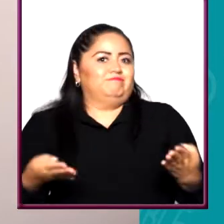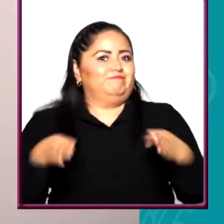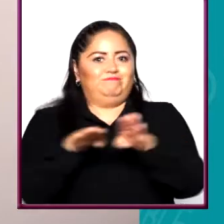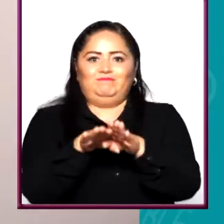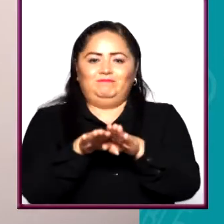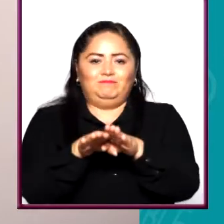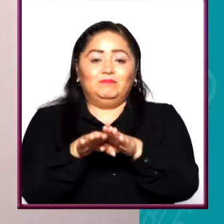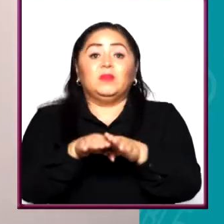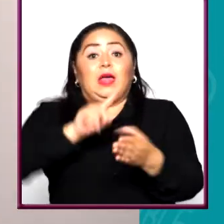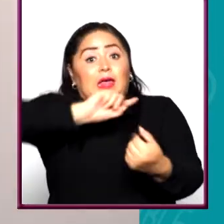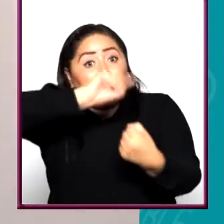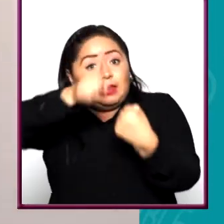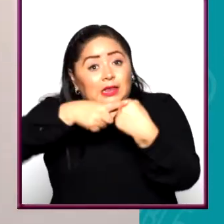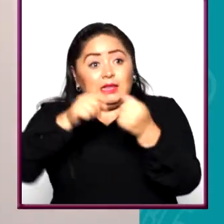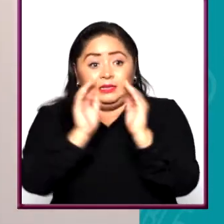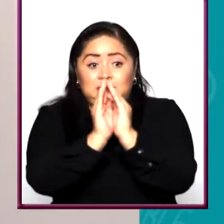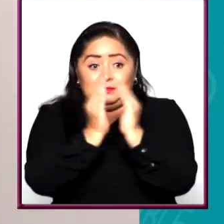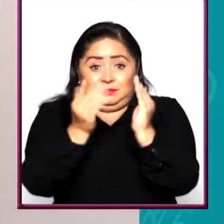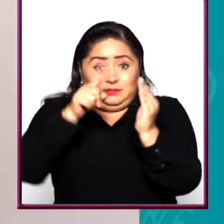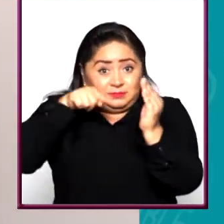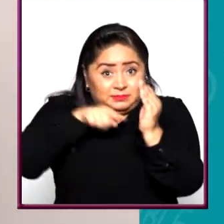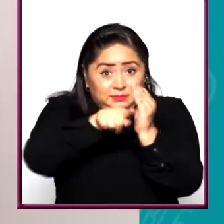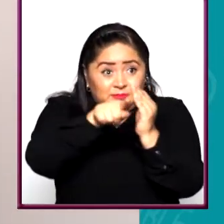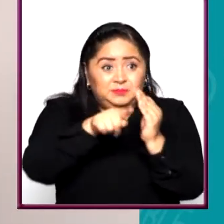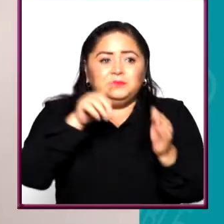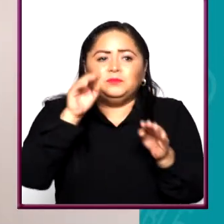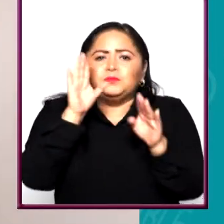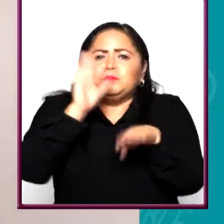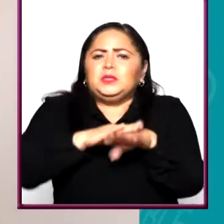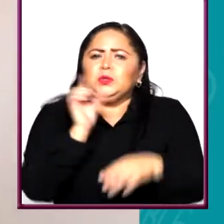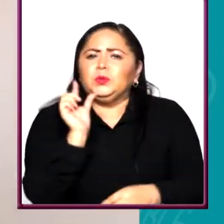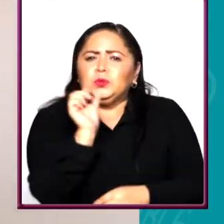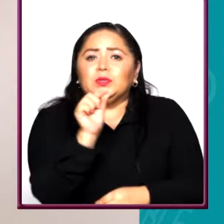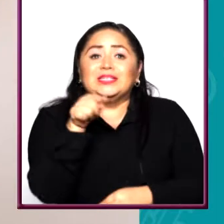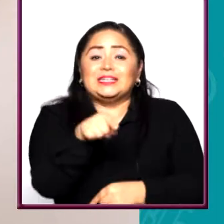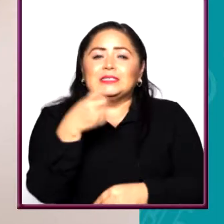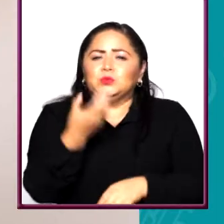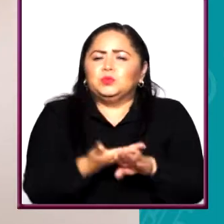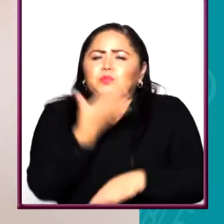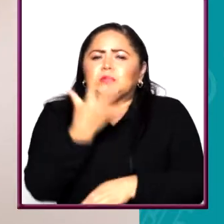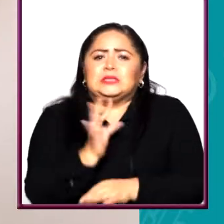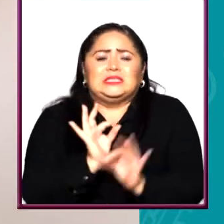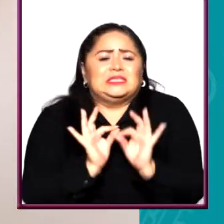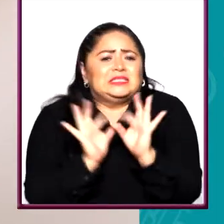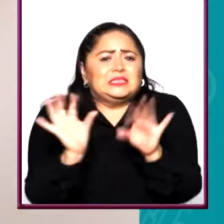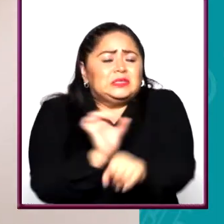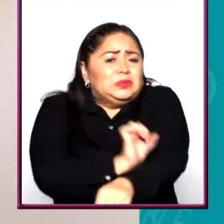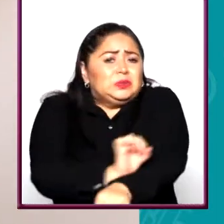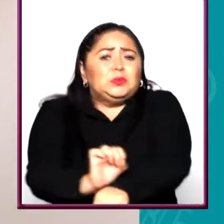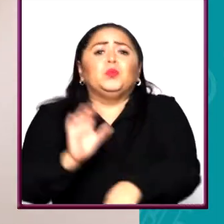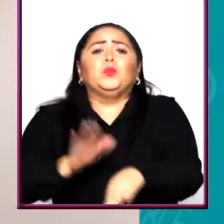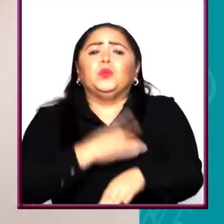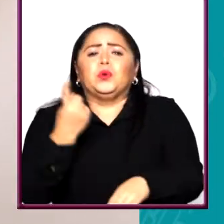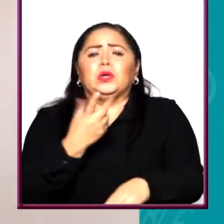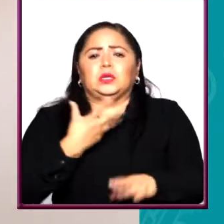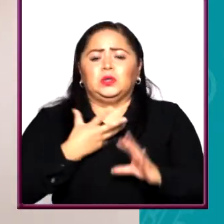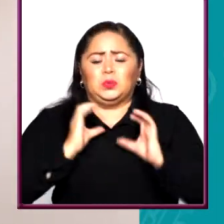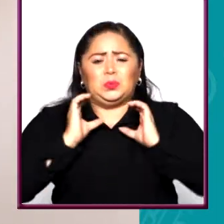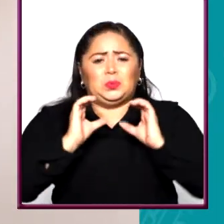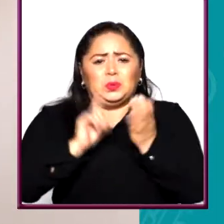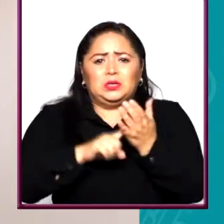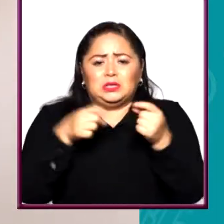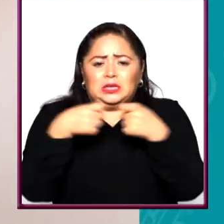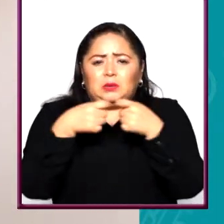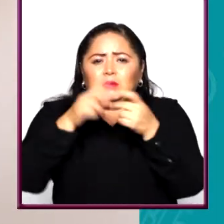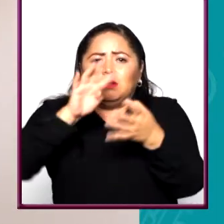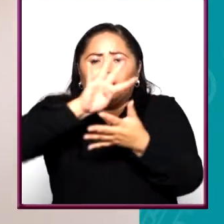encuentran cerrados. Dentro de los labios mayores están los labios menores. Estos son muy sensibles, ya que tienen un sinfín